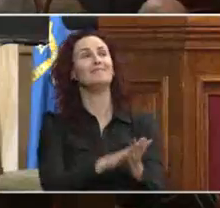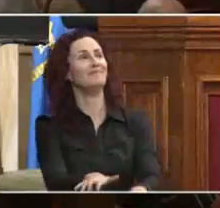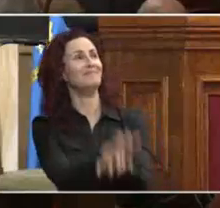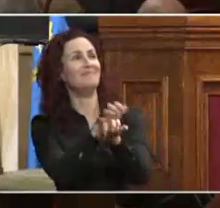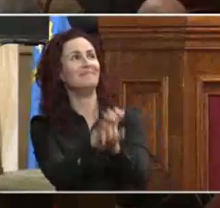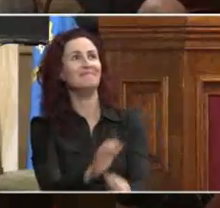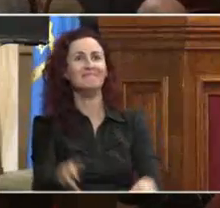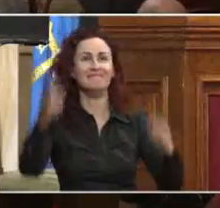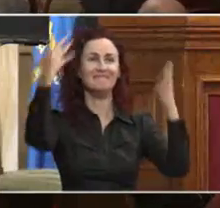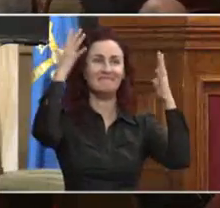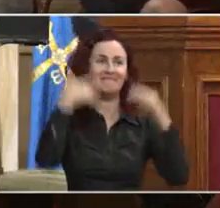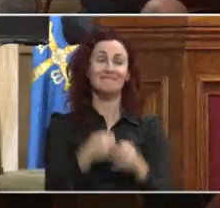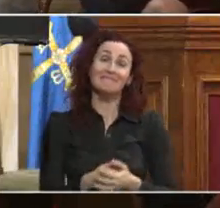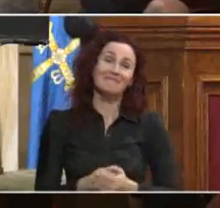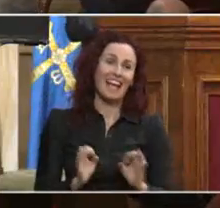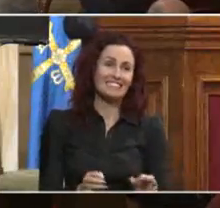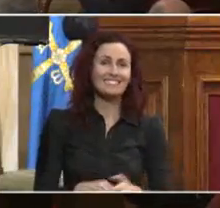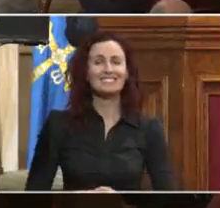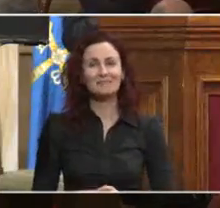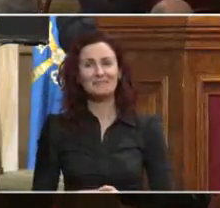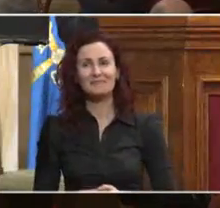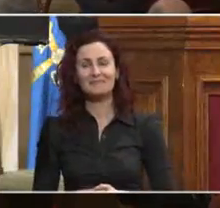No, Marco, no, no, no.